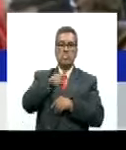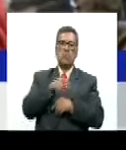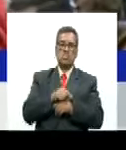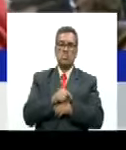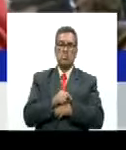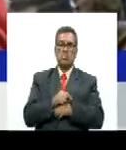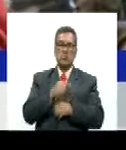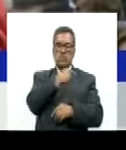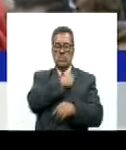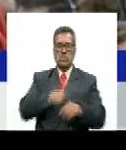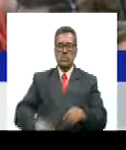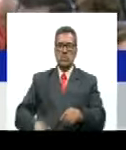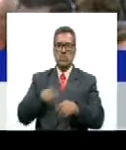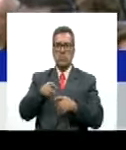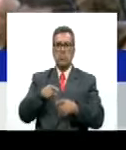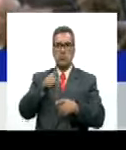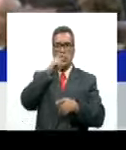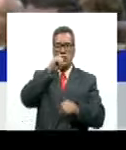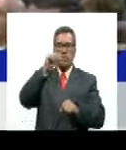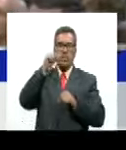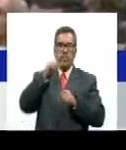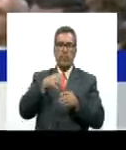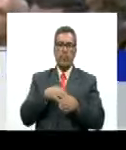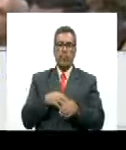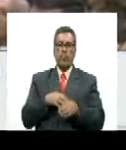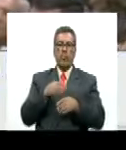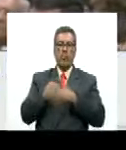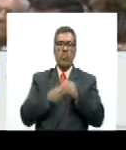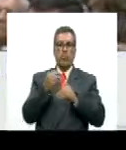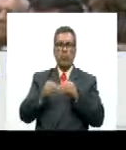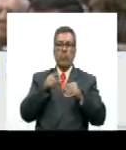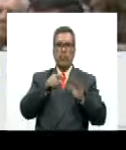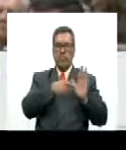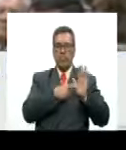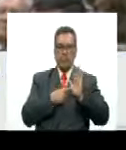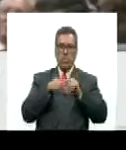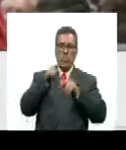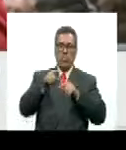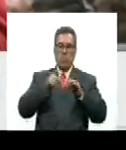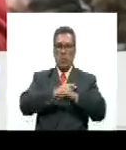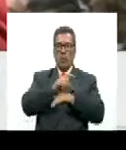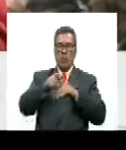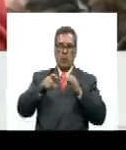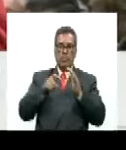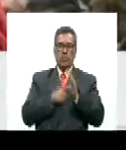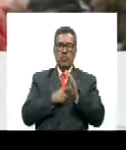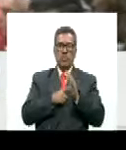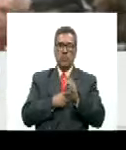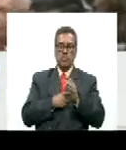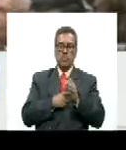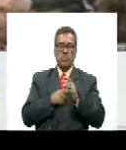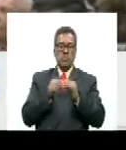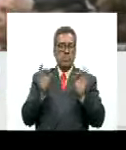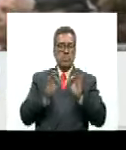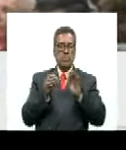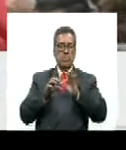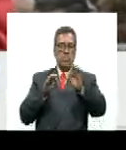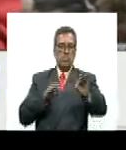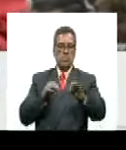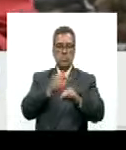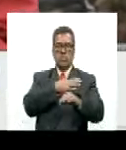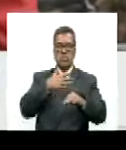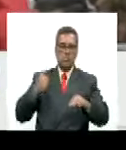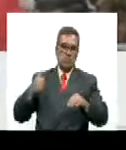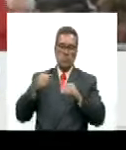el presidente Nicolás Maduro, hacemos un planteamiento absolutamente impostergable de mejorar